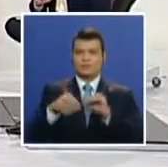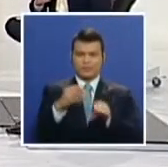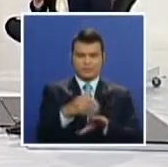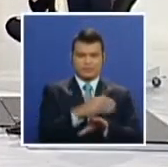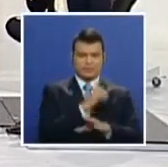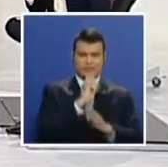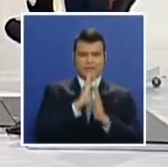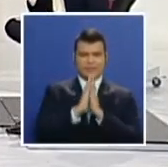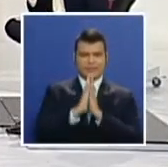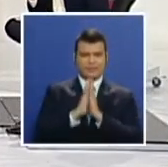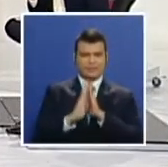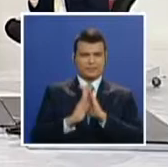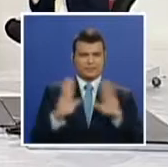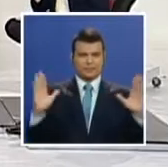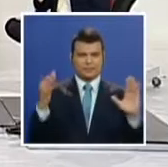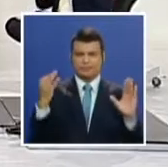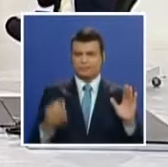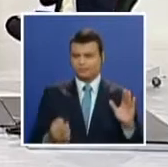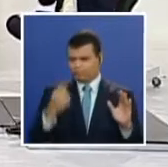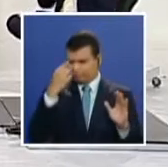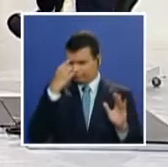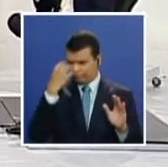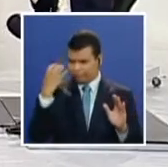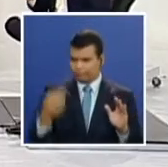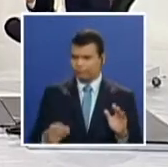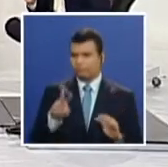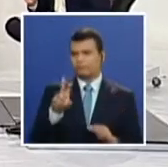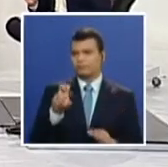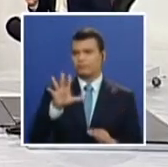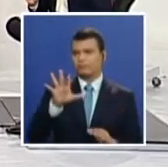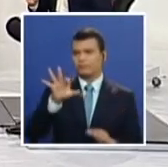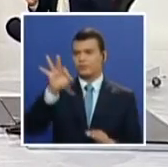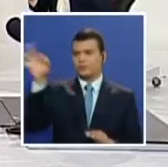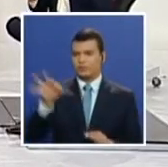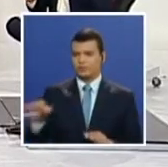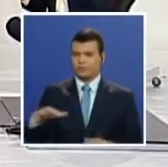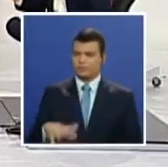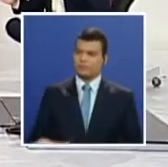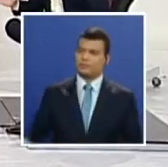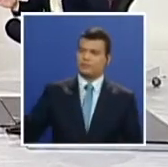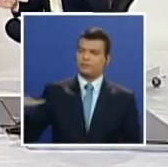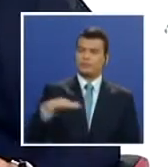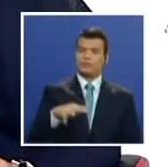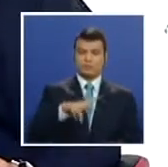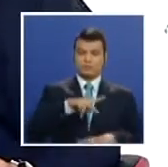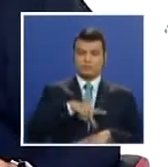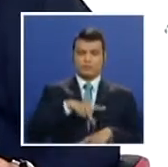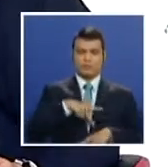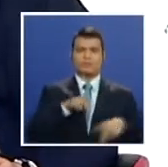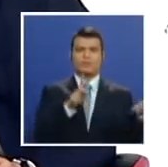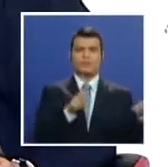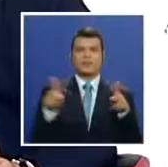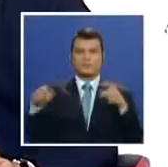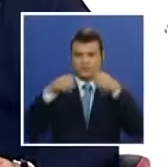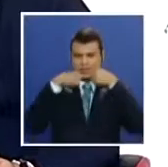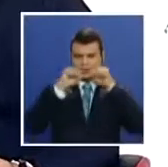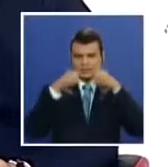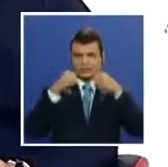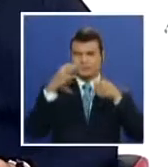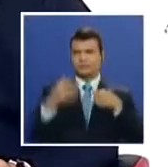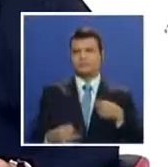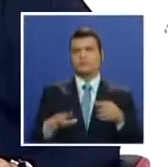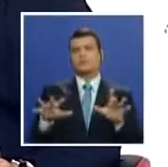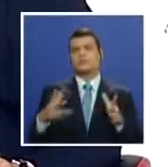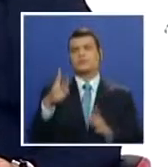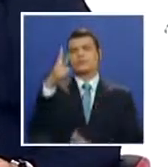dije la semana pasada cometió una imprecisión exactamente el 75 por ciento de los terrenos pertenecen a los cañicultores que son por lo menos dos mil